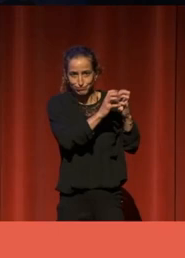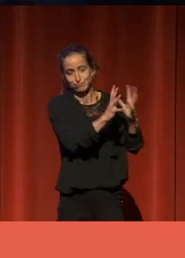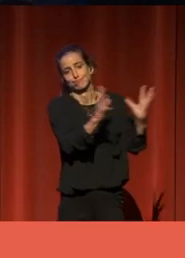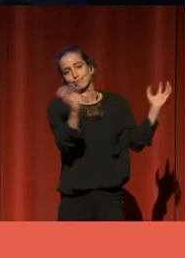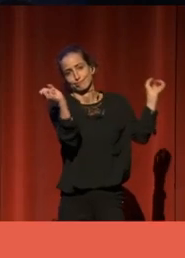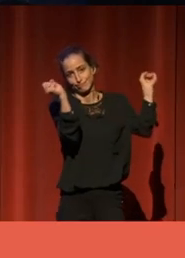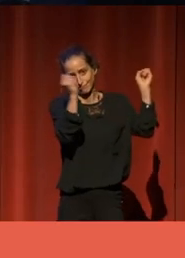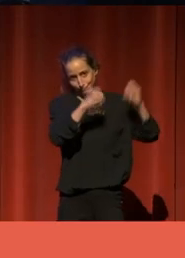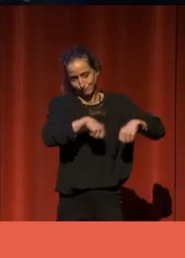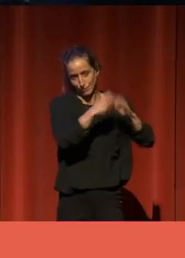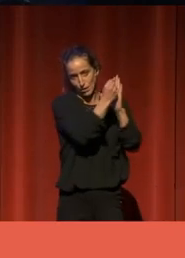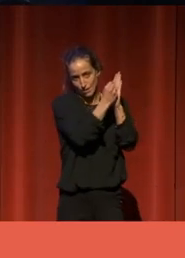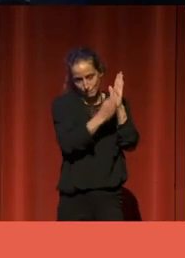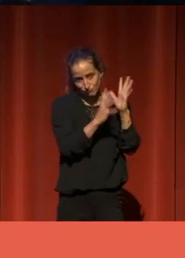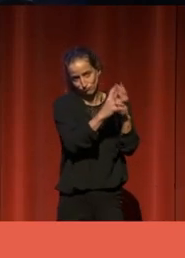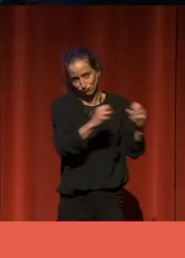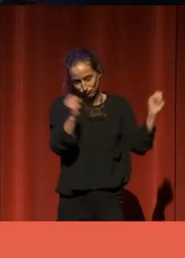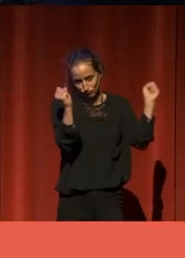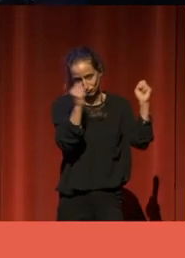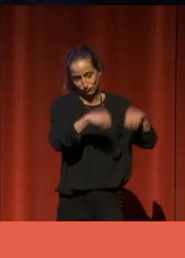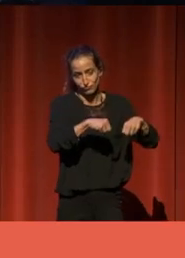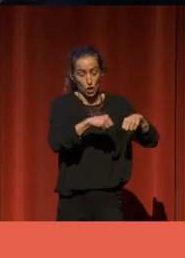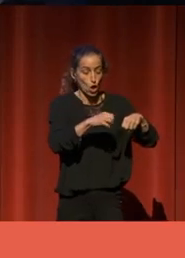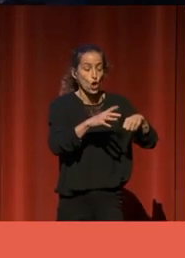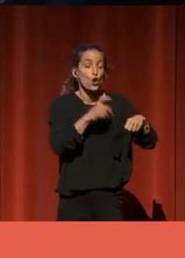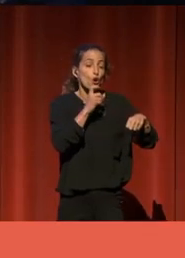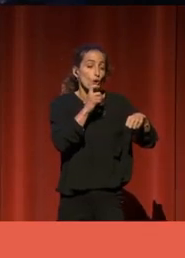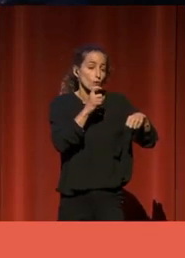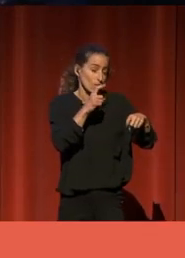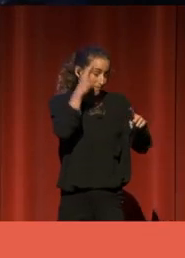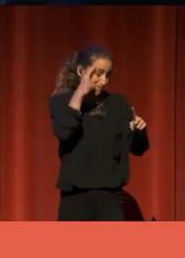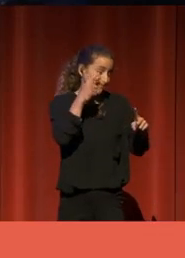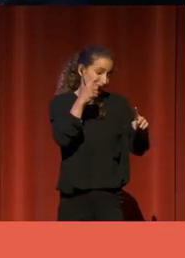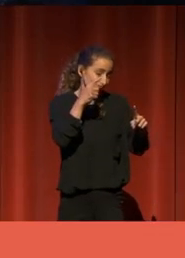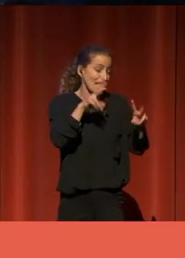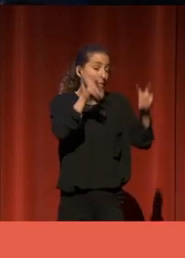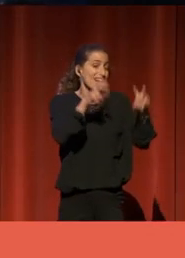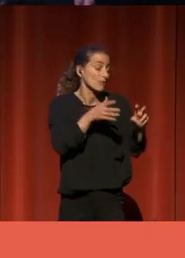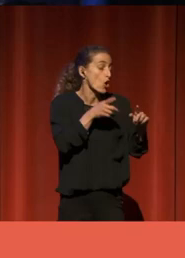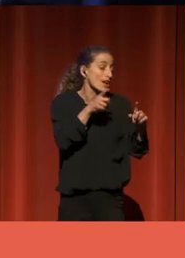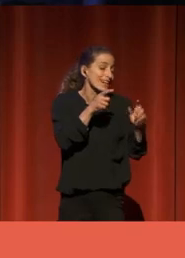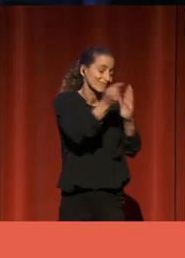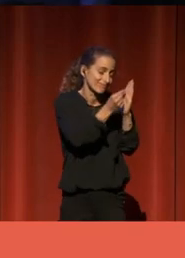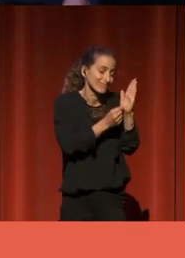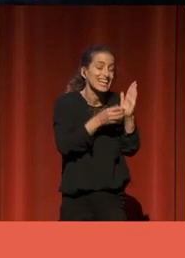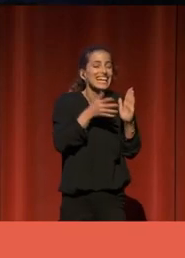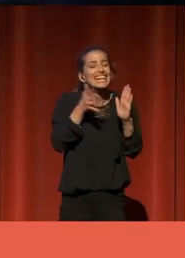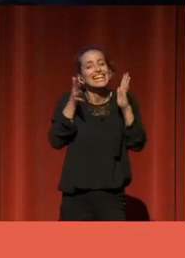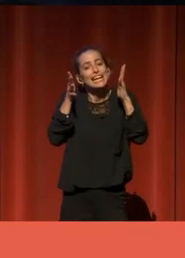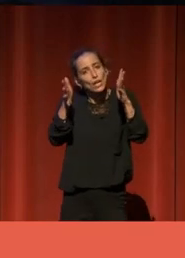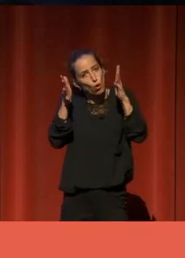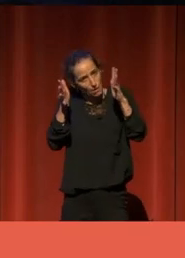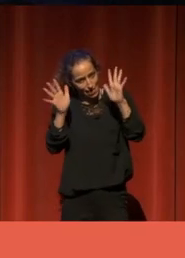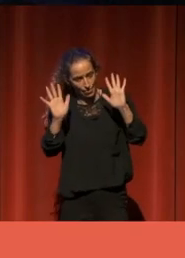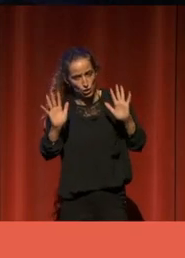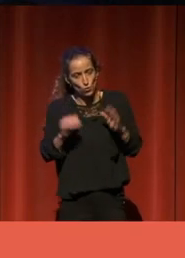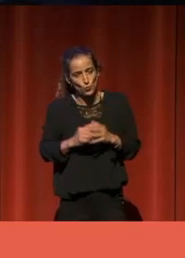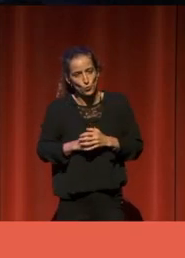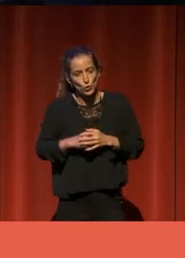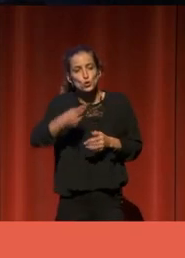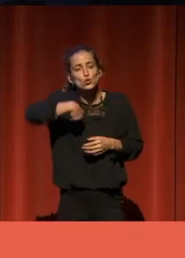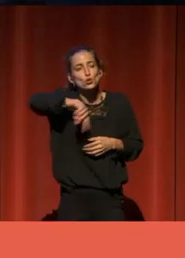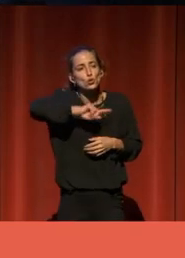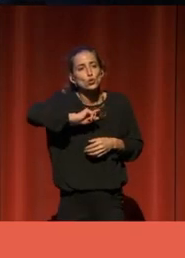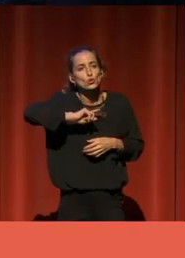pautas y no solo como pautas sino como recomendación Así que ahora estamos esperando el proceso de tener